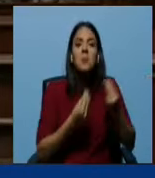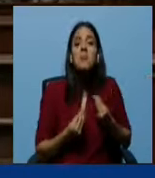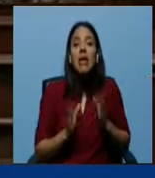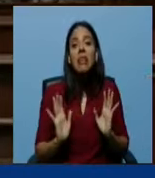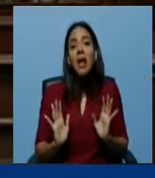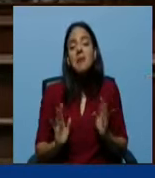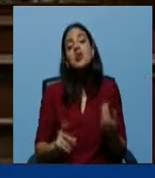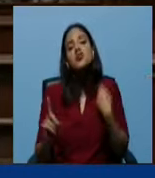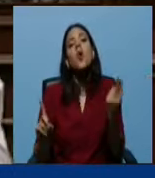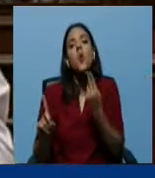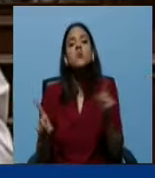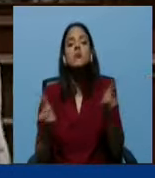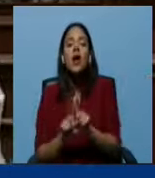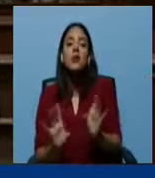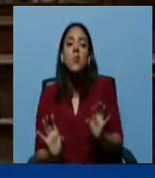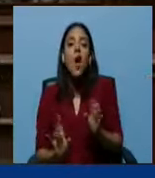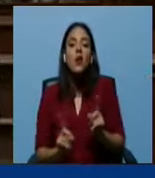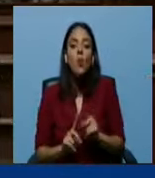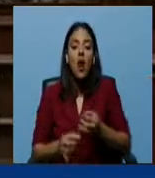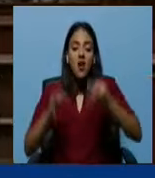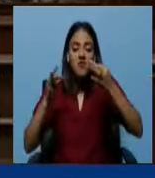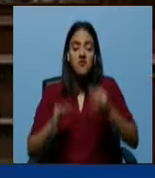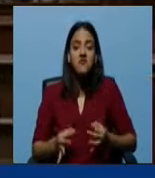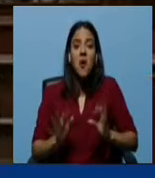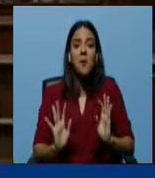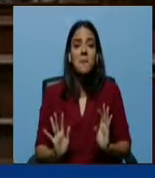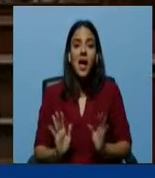de Metrobús. Aunque hoy hubiera ido.